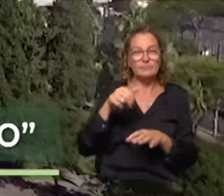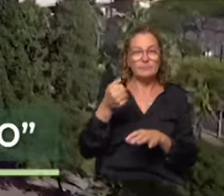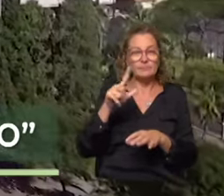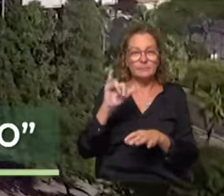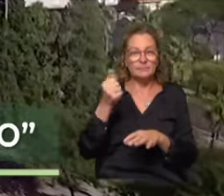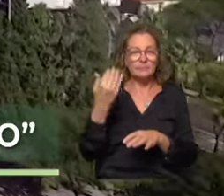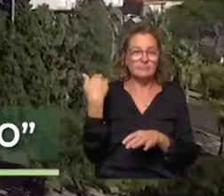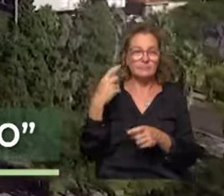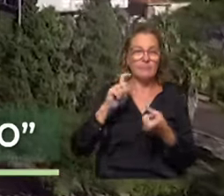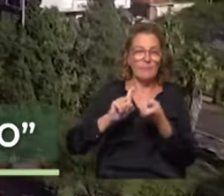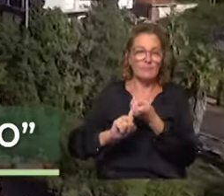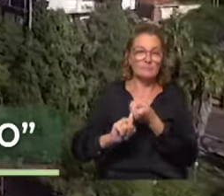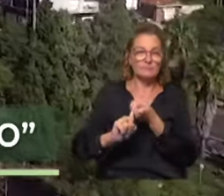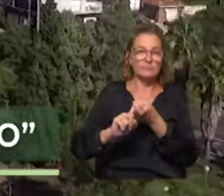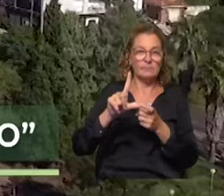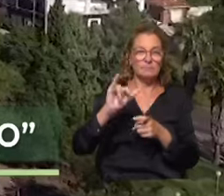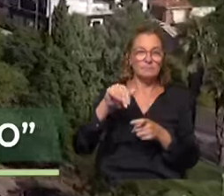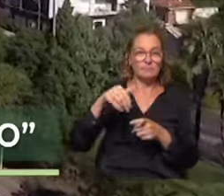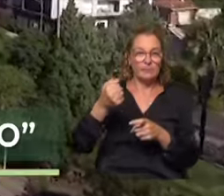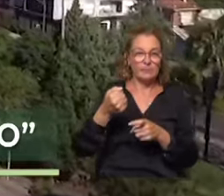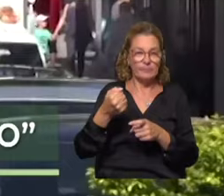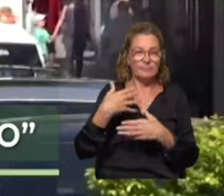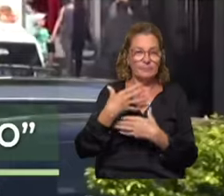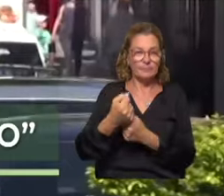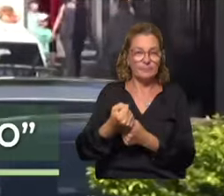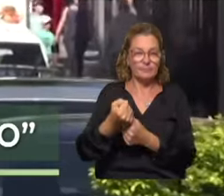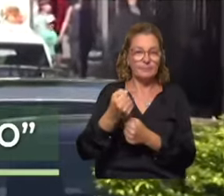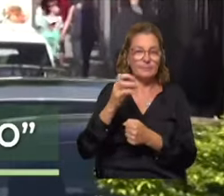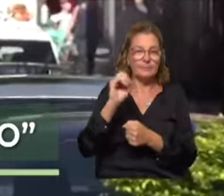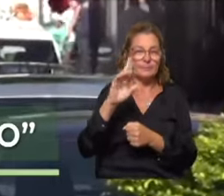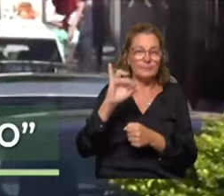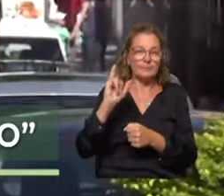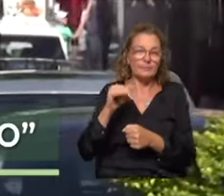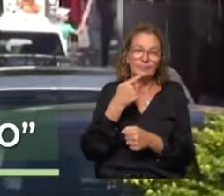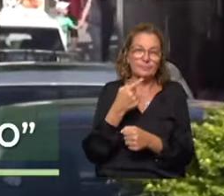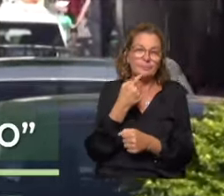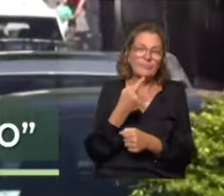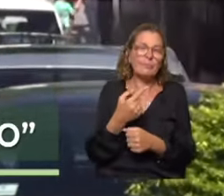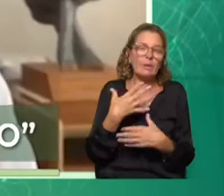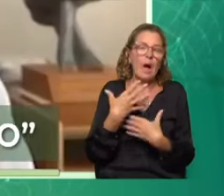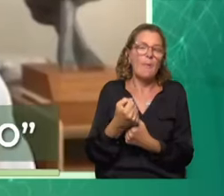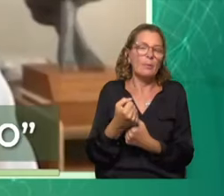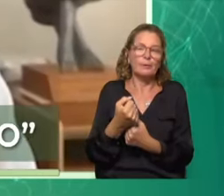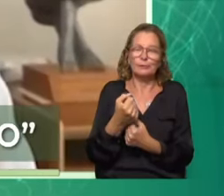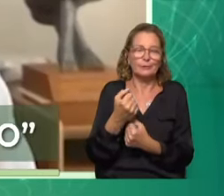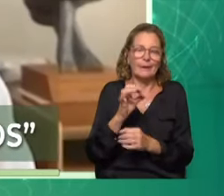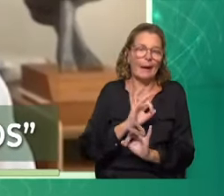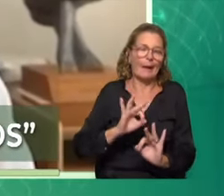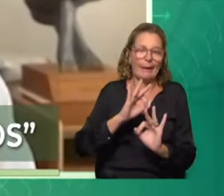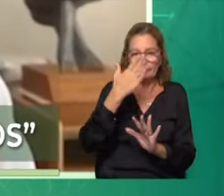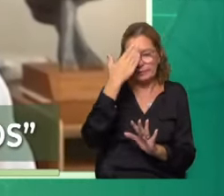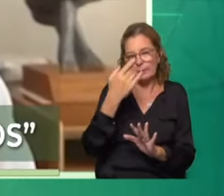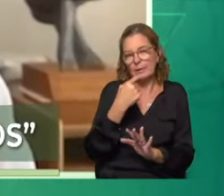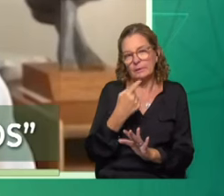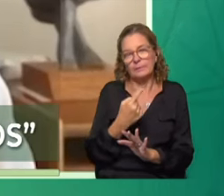ex esposa de Lima, de apoyar la precandidatura de Orsi. No le aporto nada al Frente Amplio si uno entra